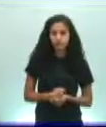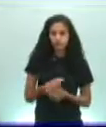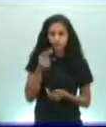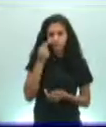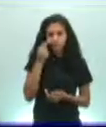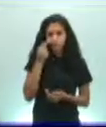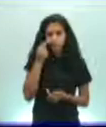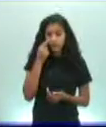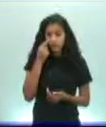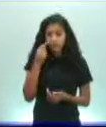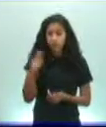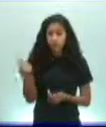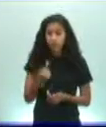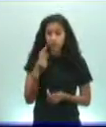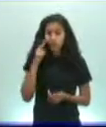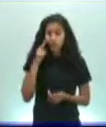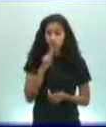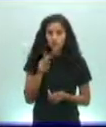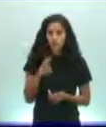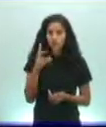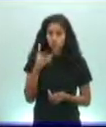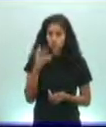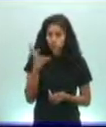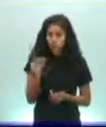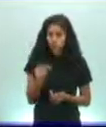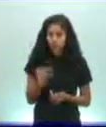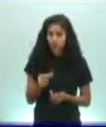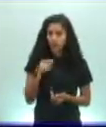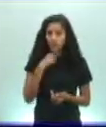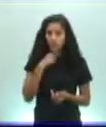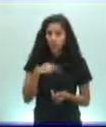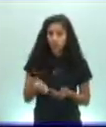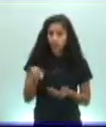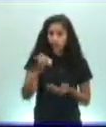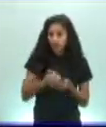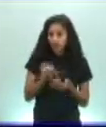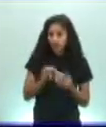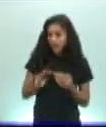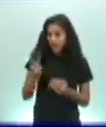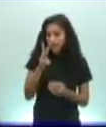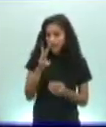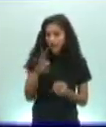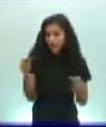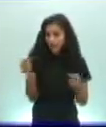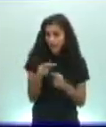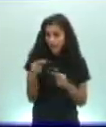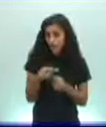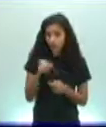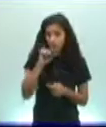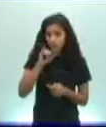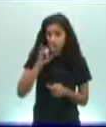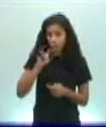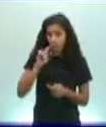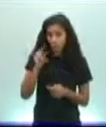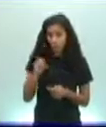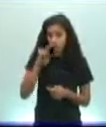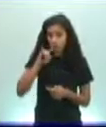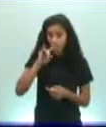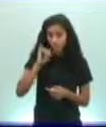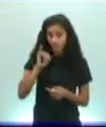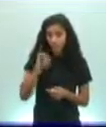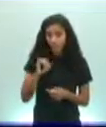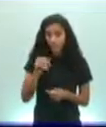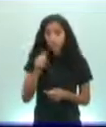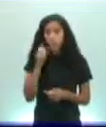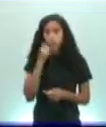Fíjense que estamos buscando un número que al elevarlo a la 3 nos da 64,96, un